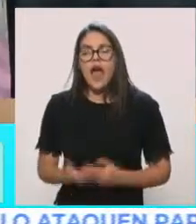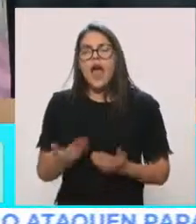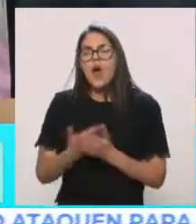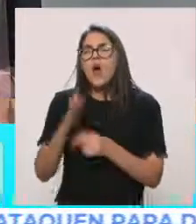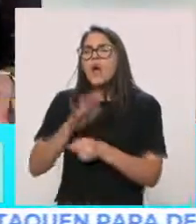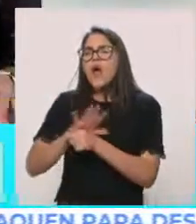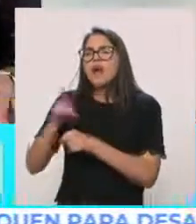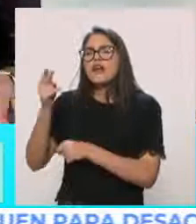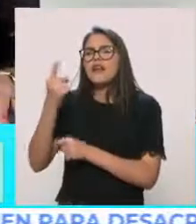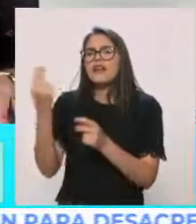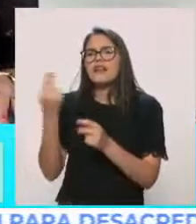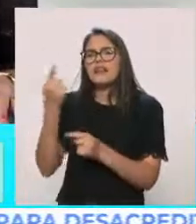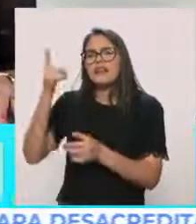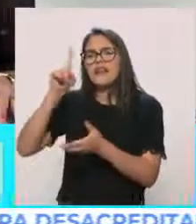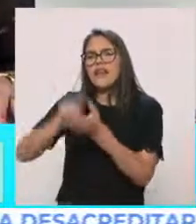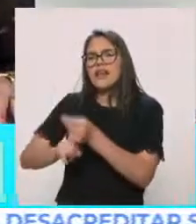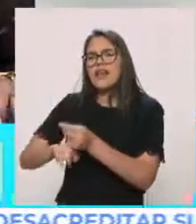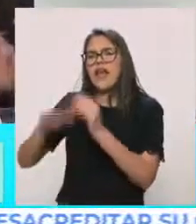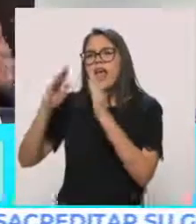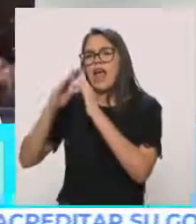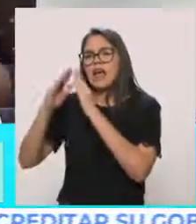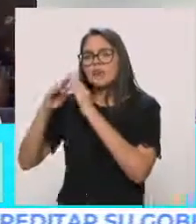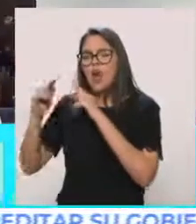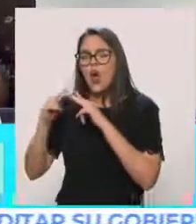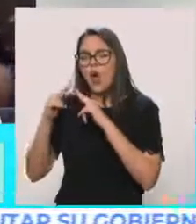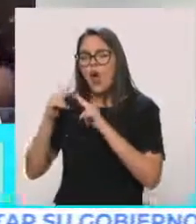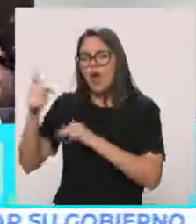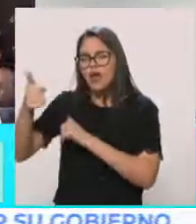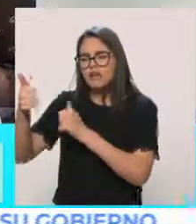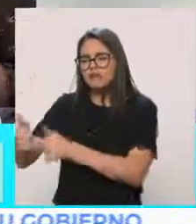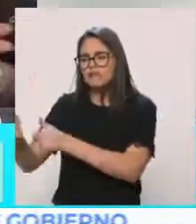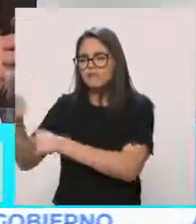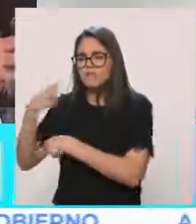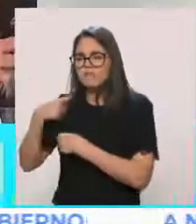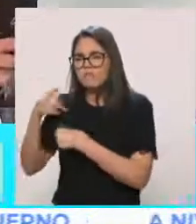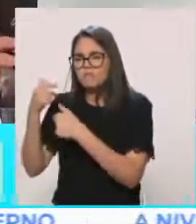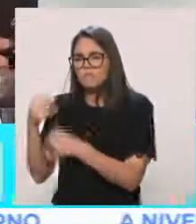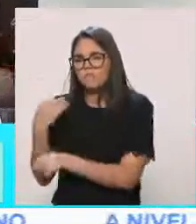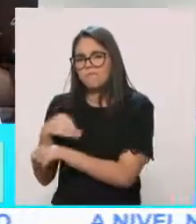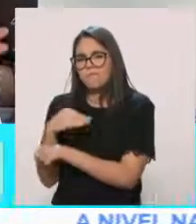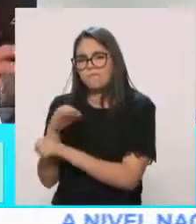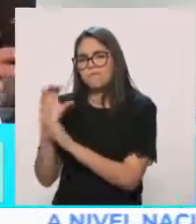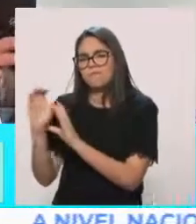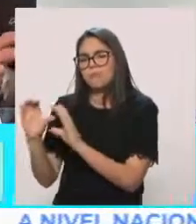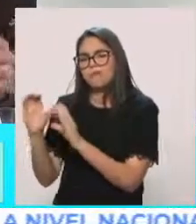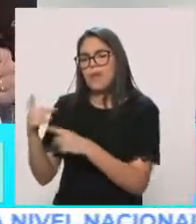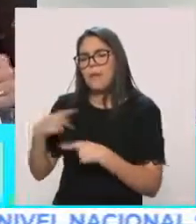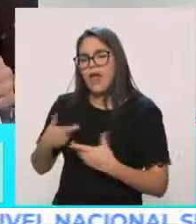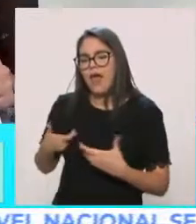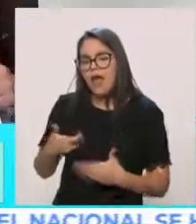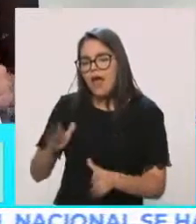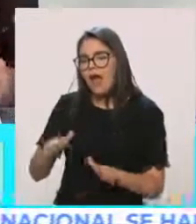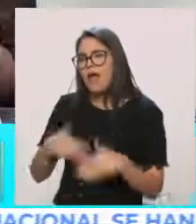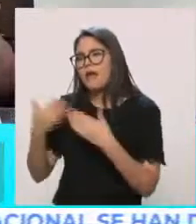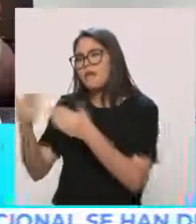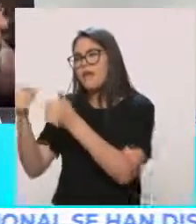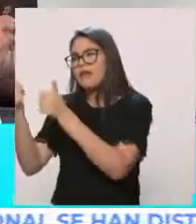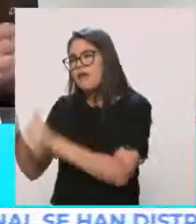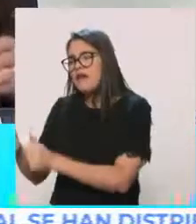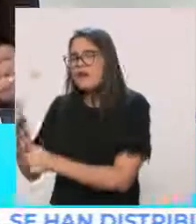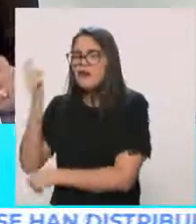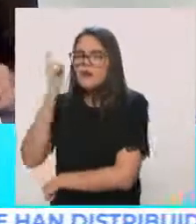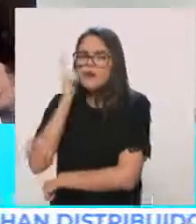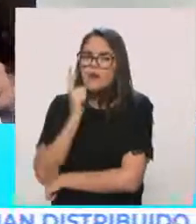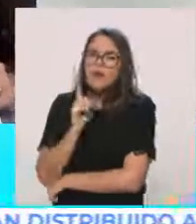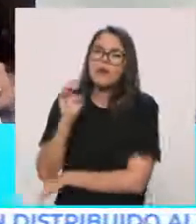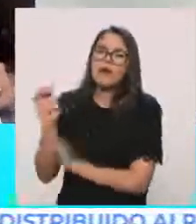que están tomando al interior de estos albergues, pues para personas que están llegando, nos decías, algunas en condición de calle, pues están llegando a pedir refugio, por ejemplo, a la